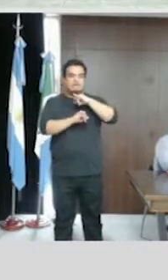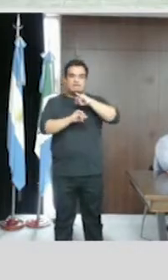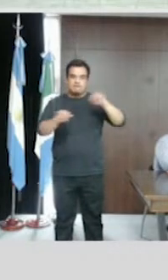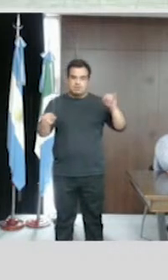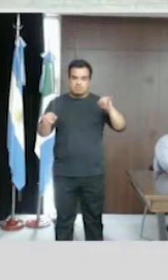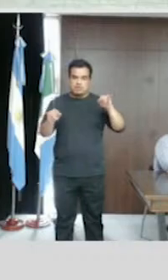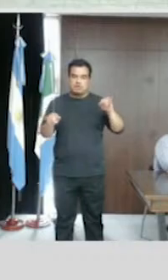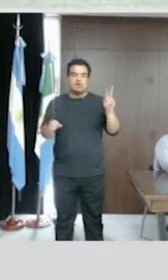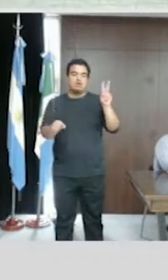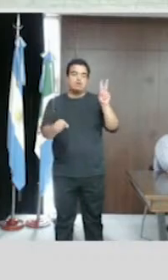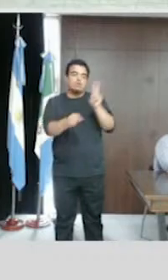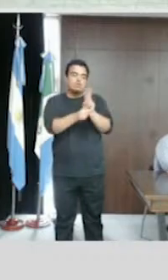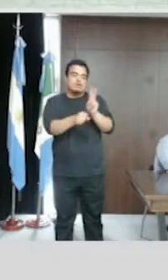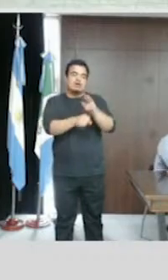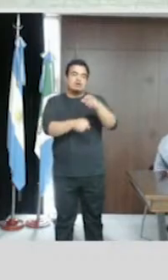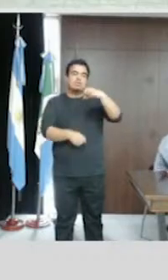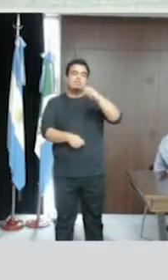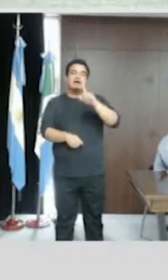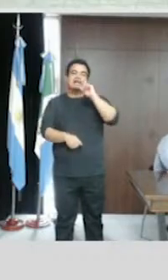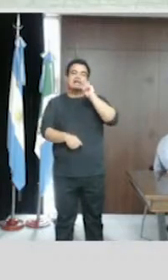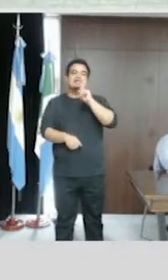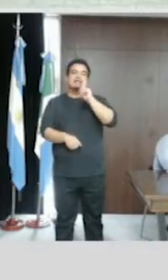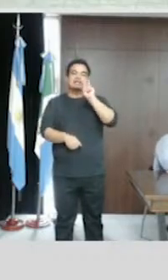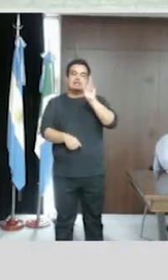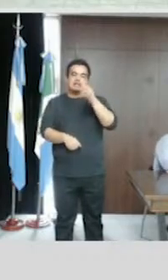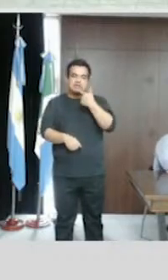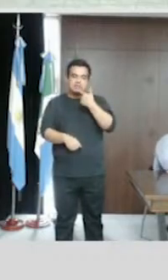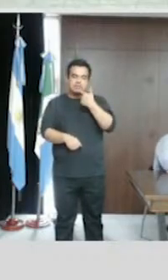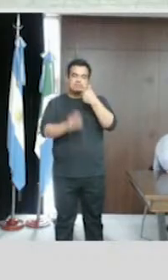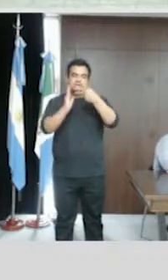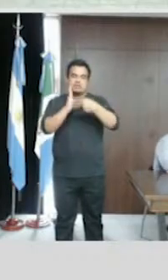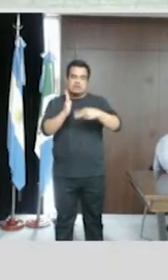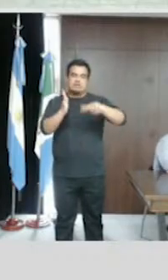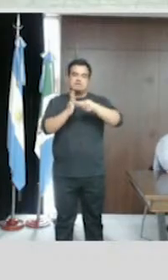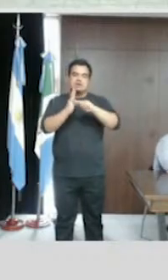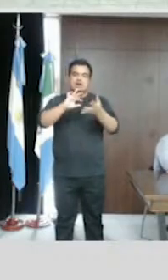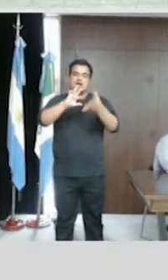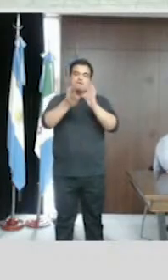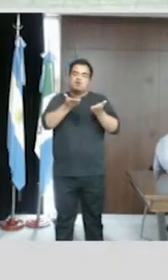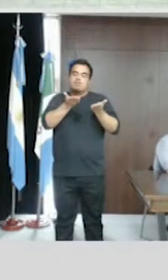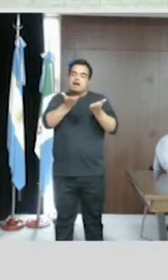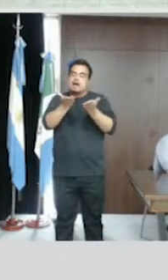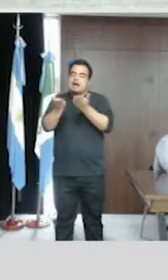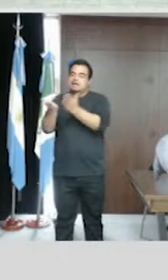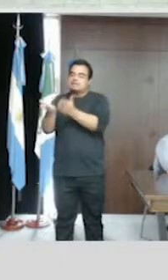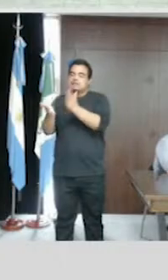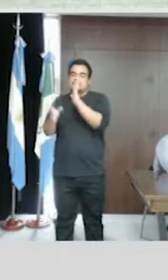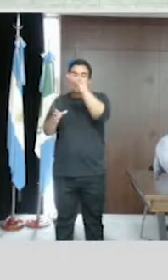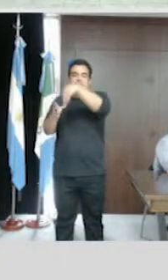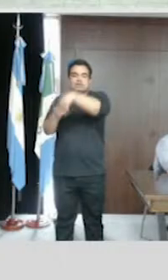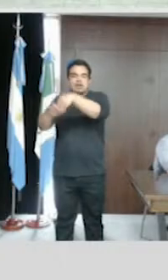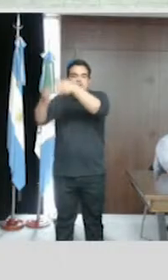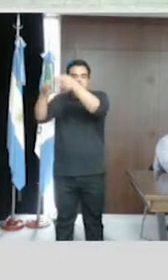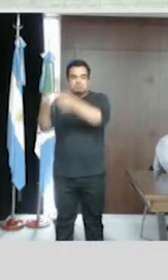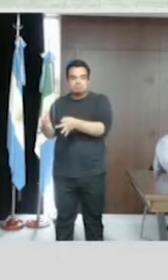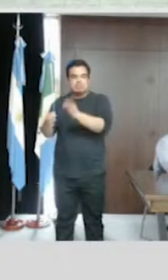cuidados paliativos en las personas mayores a su asistencia integral, con todas las particularidades propias de su edad